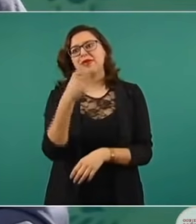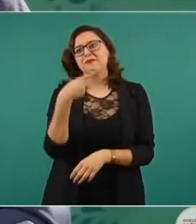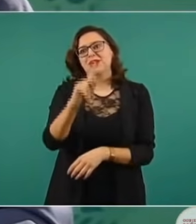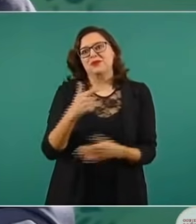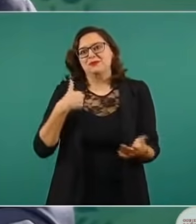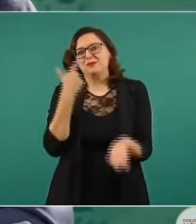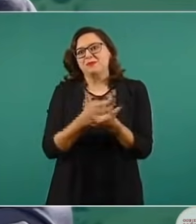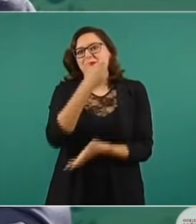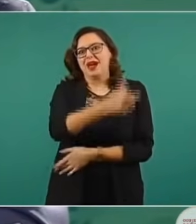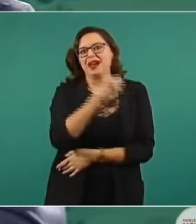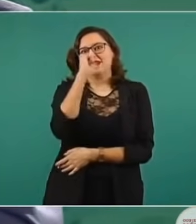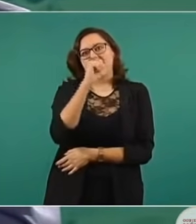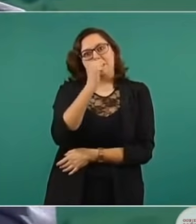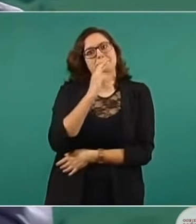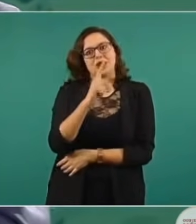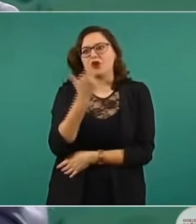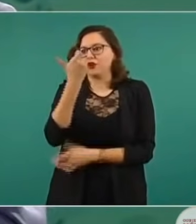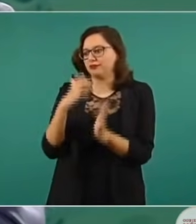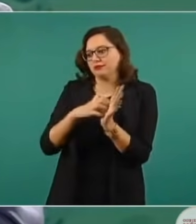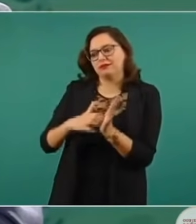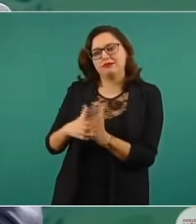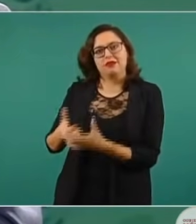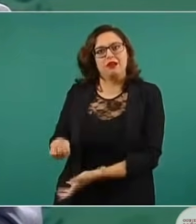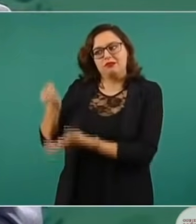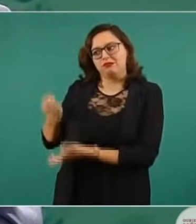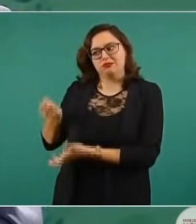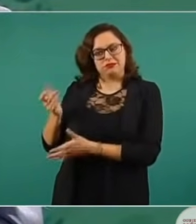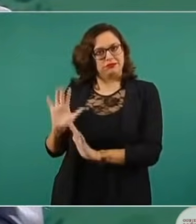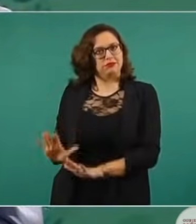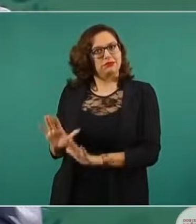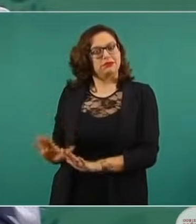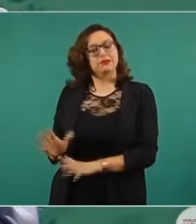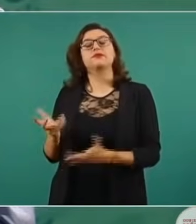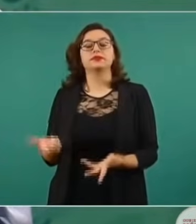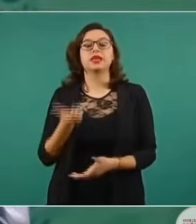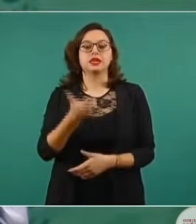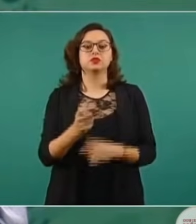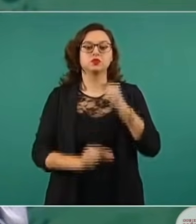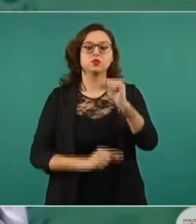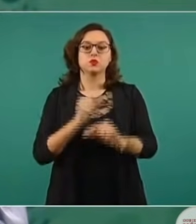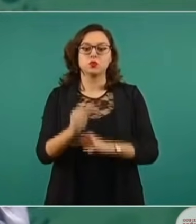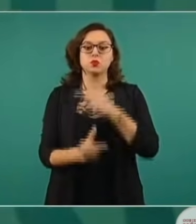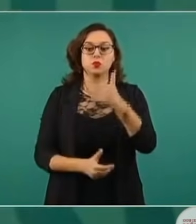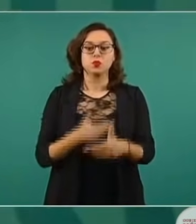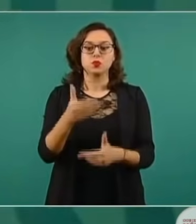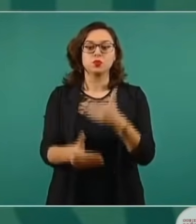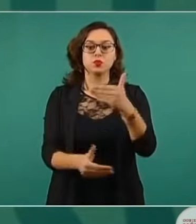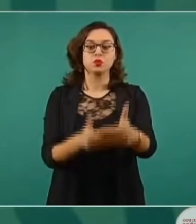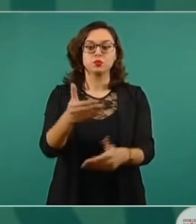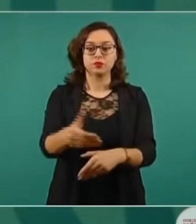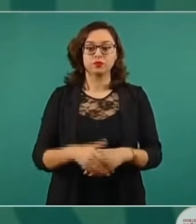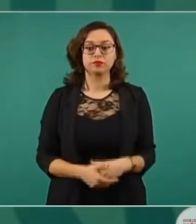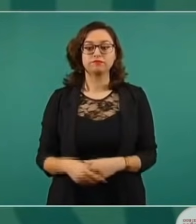Entonces, vamos avanzando poco a poco y todavía estoy